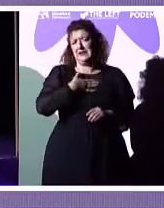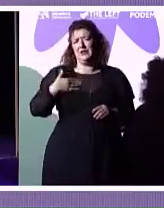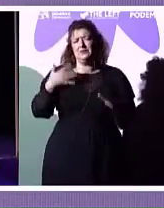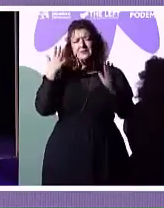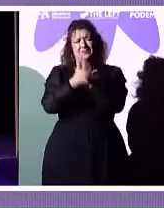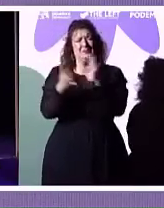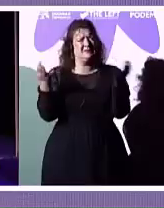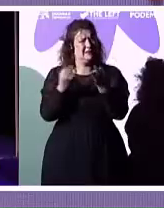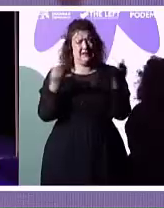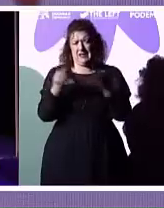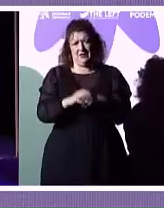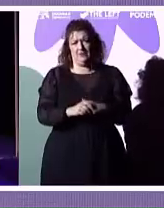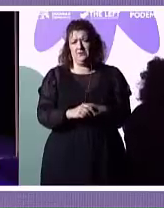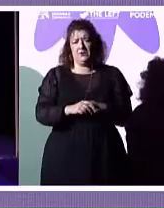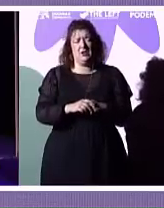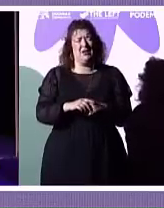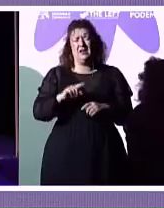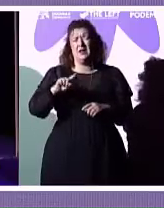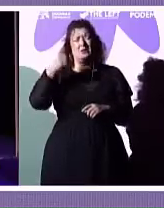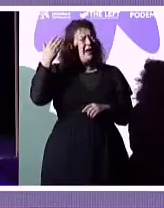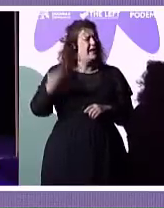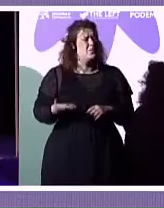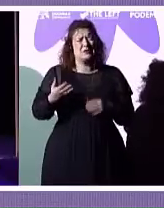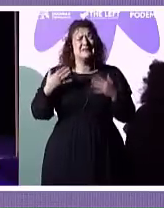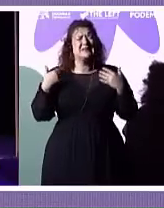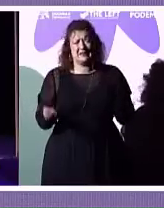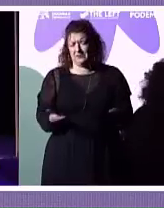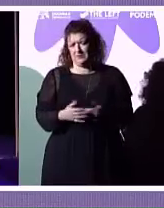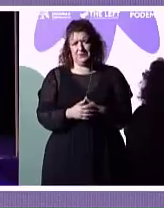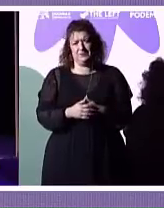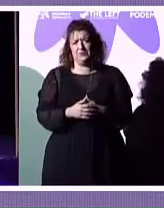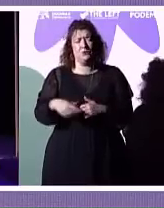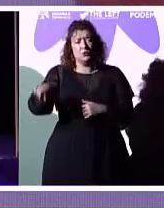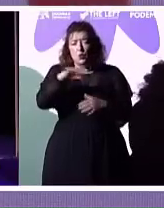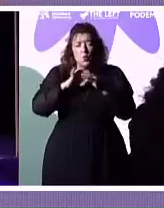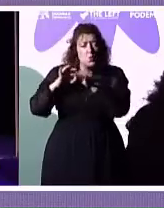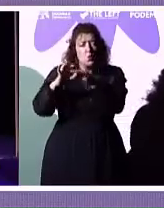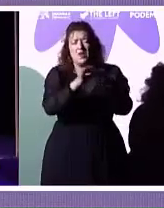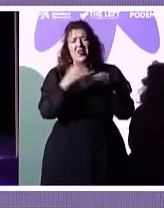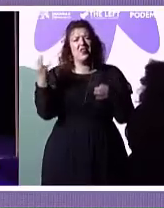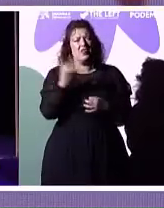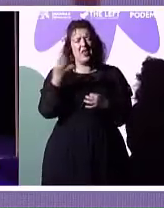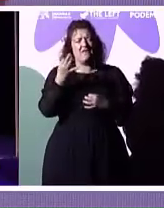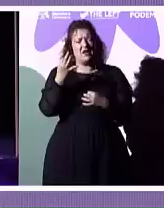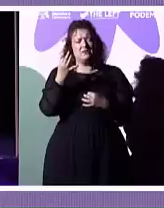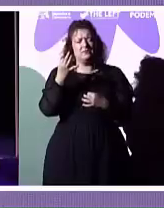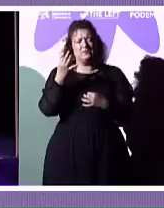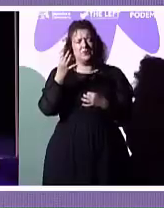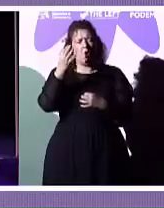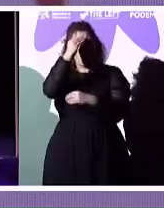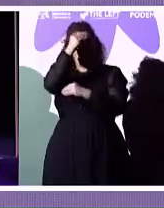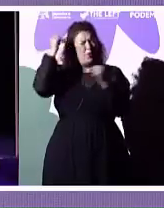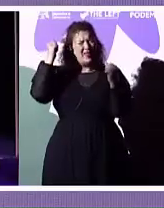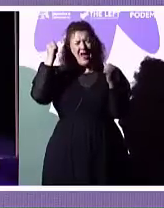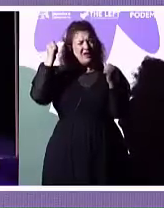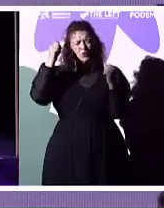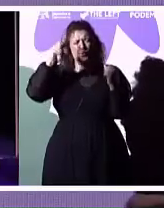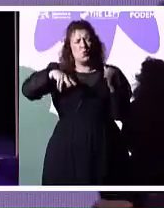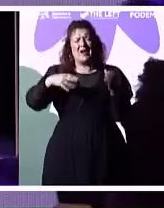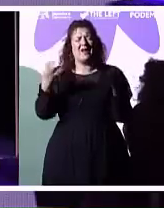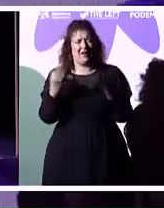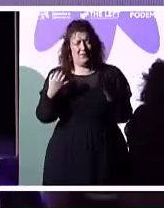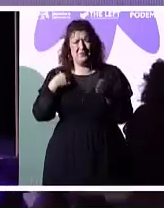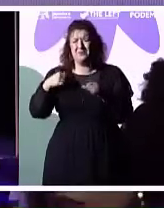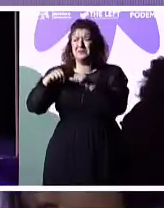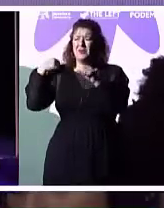que debemos hacer juntas y es saber siempre no olvidar nunca Quiénes somos de